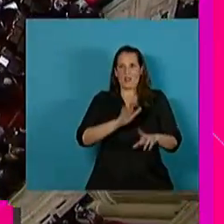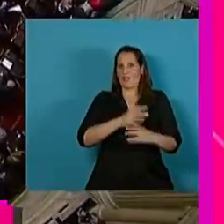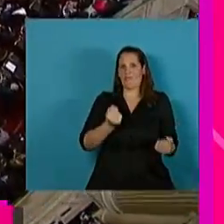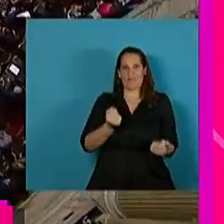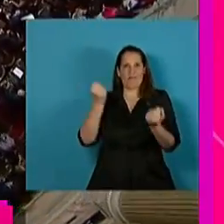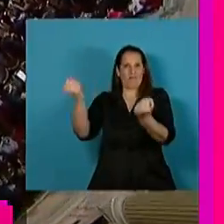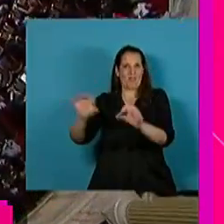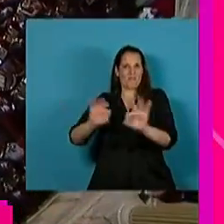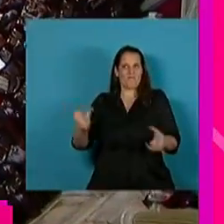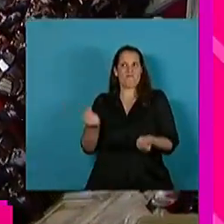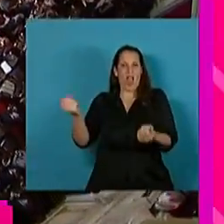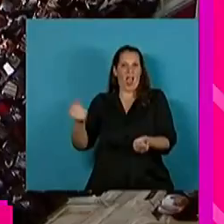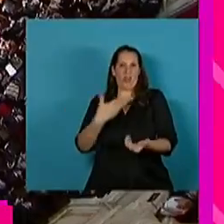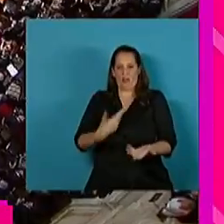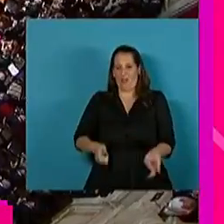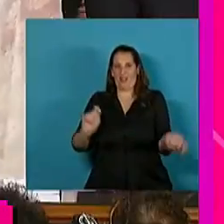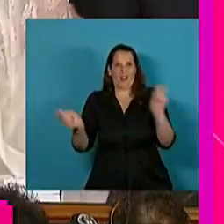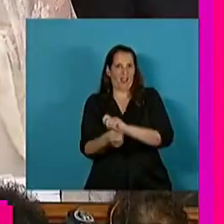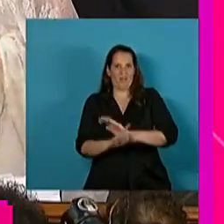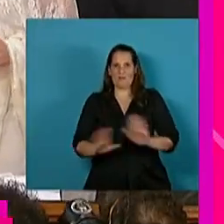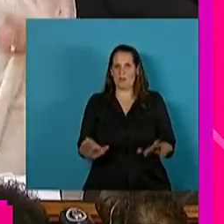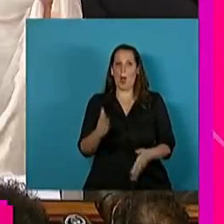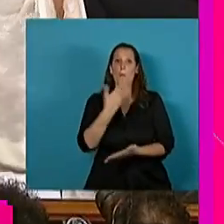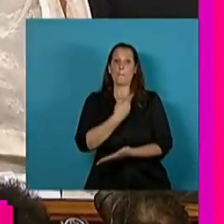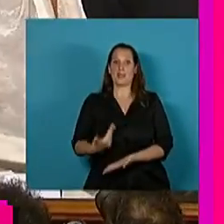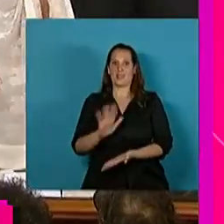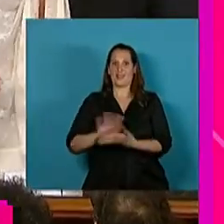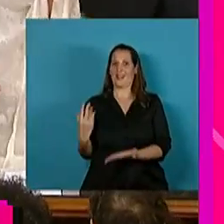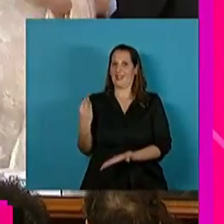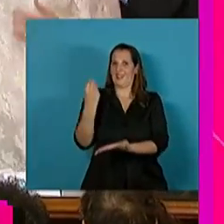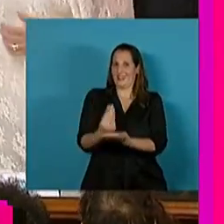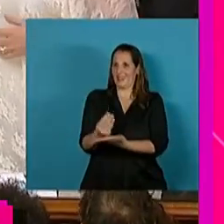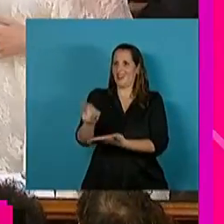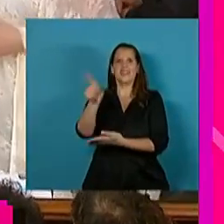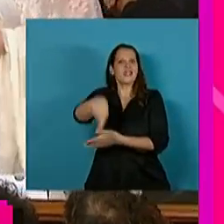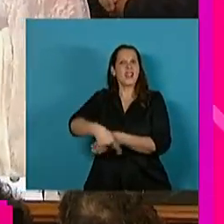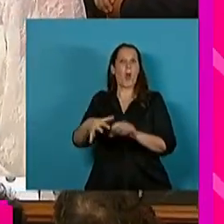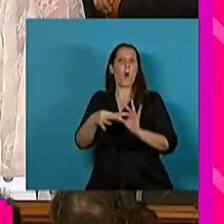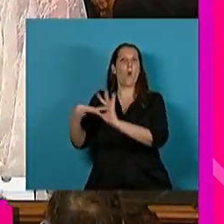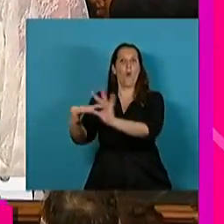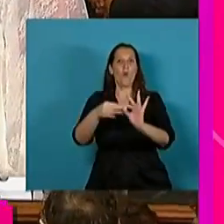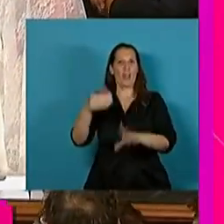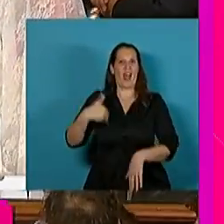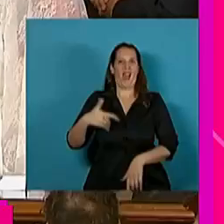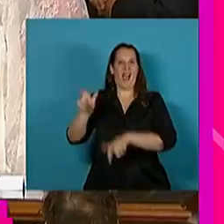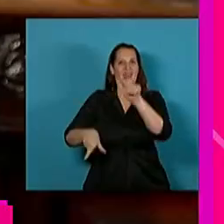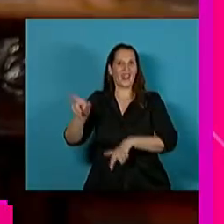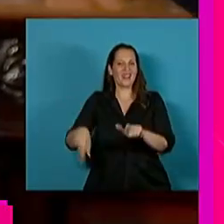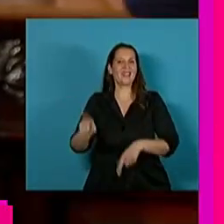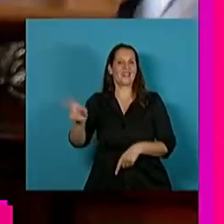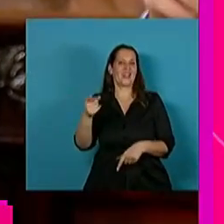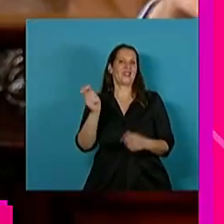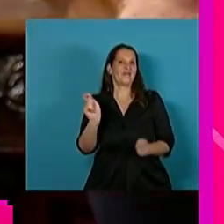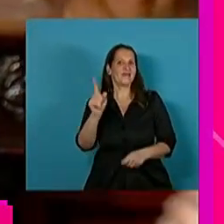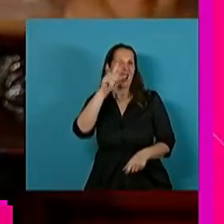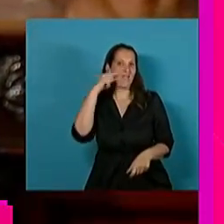falta. Sí, cuando le empezaron a gritar a Macri. Esas cosas pero también bastante deslucen. Bastante bien estuvieron ceremonia. Las gradas, bastante controlados, porque podría sí, haber sido... Qué